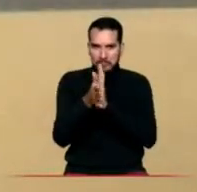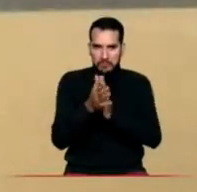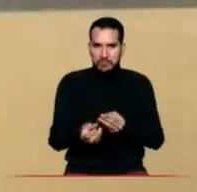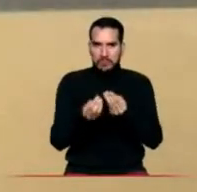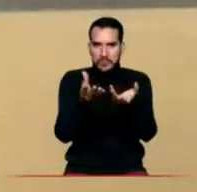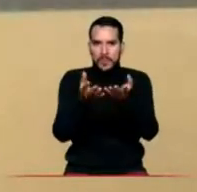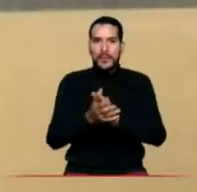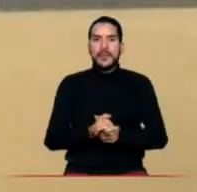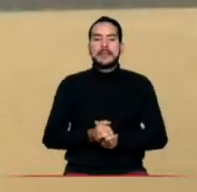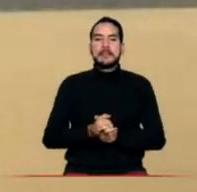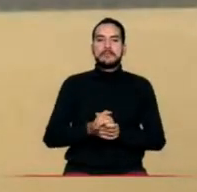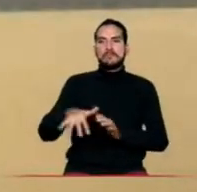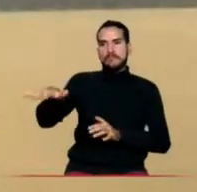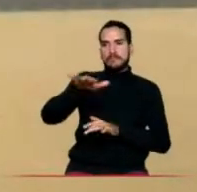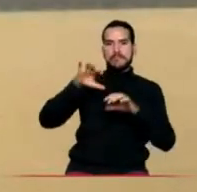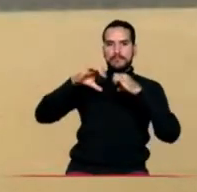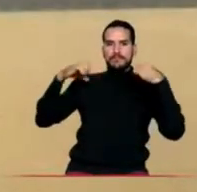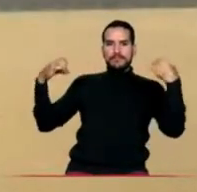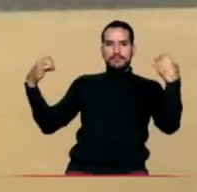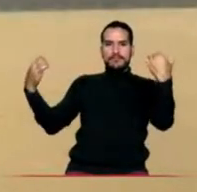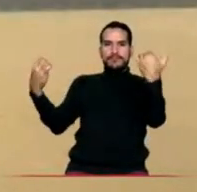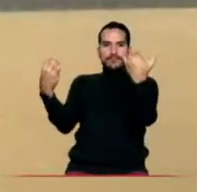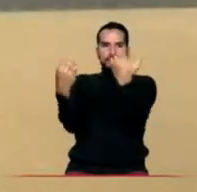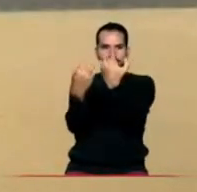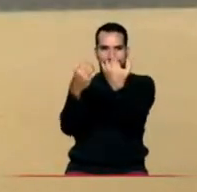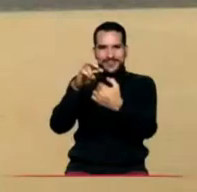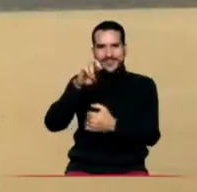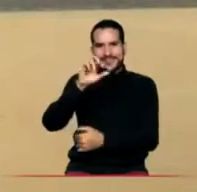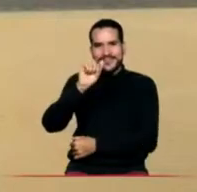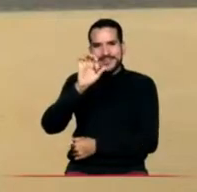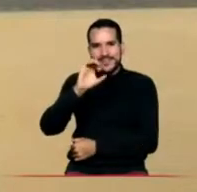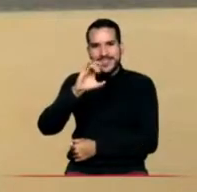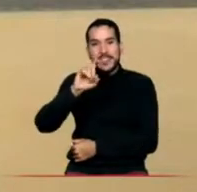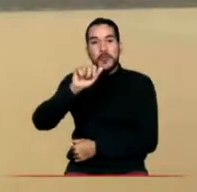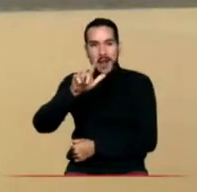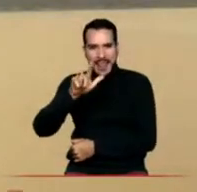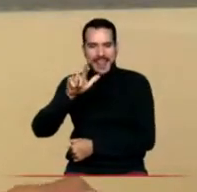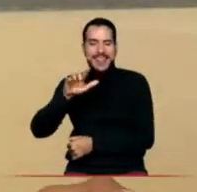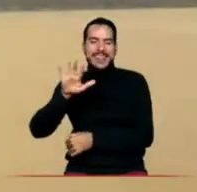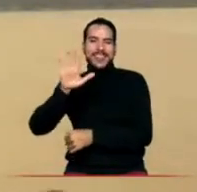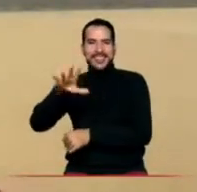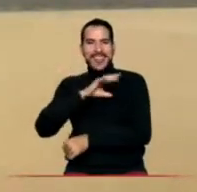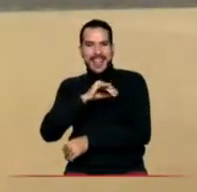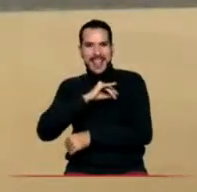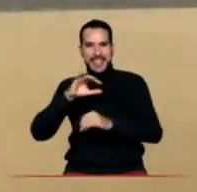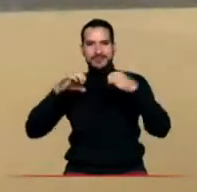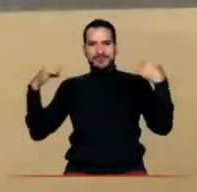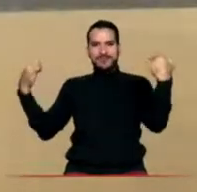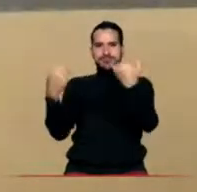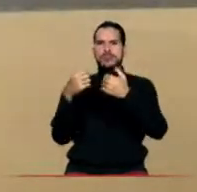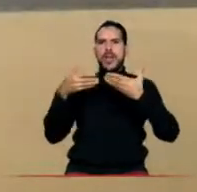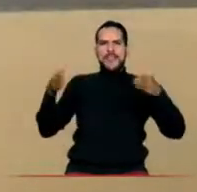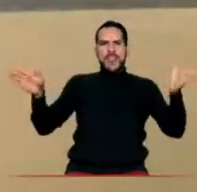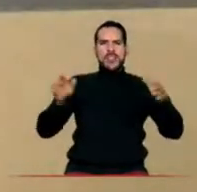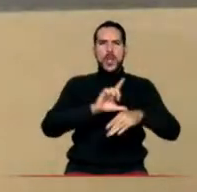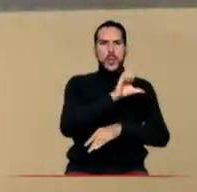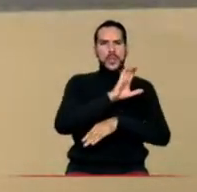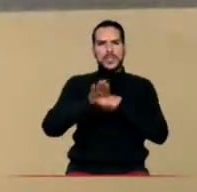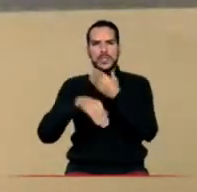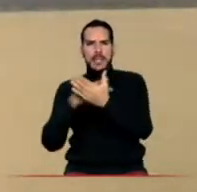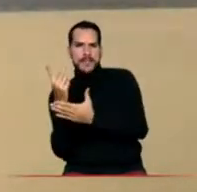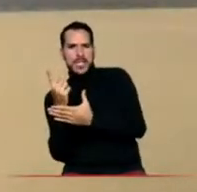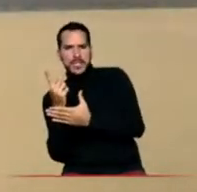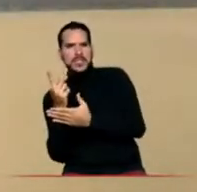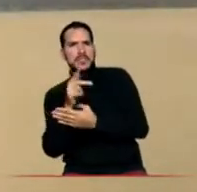del Pascual Guerrero, el máximo escenario deportivo del suroccidente colombiano, que estará abierto de lunes a viernes para todos